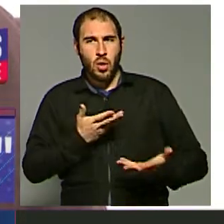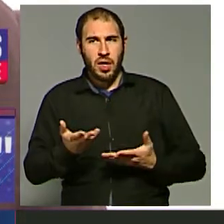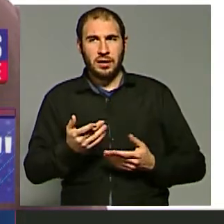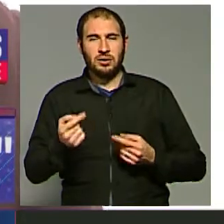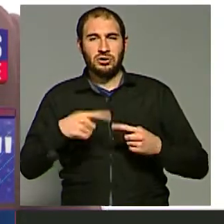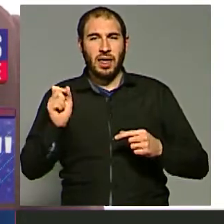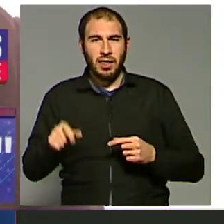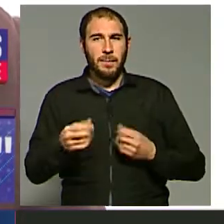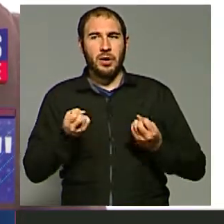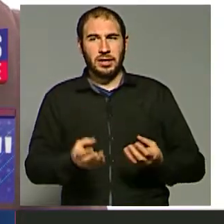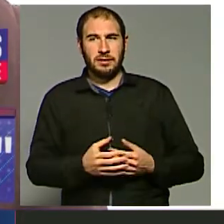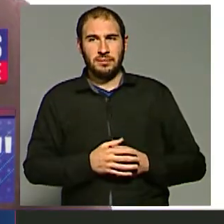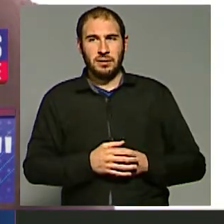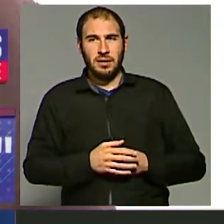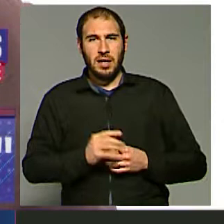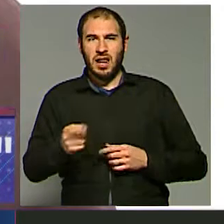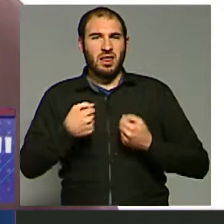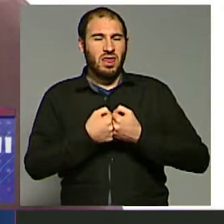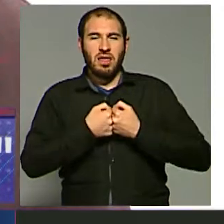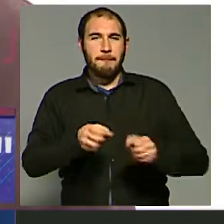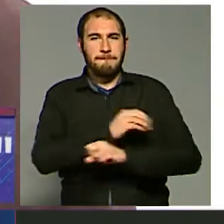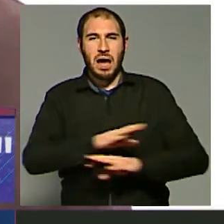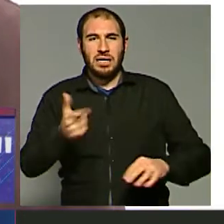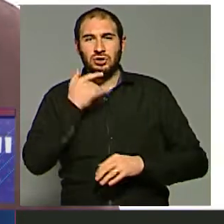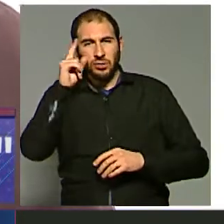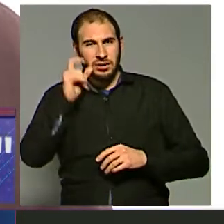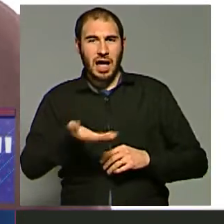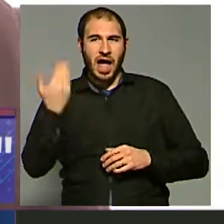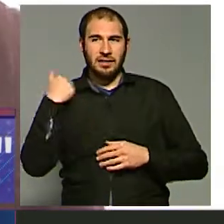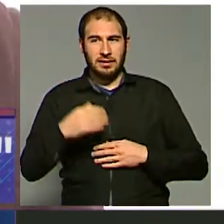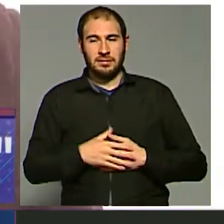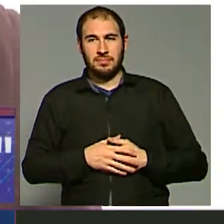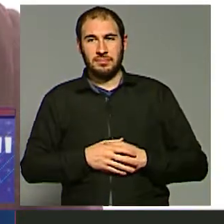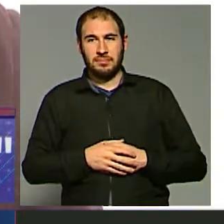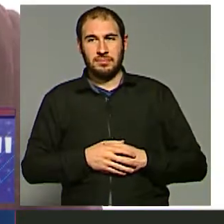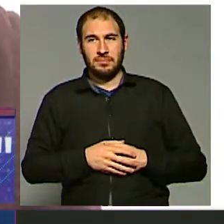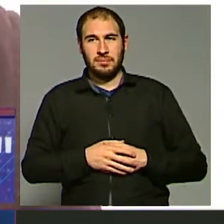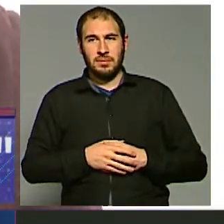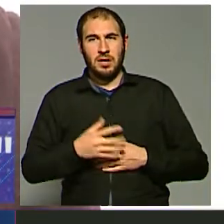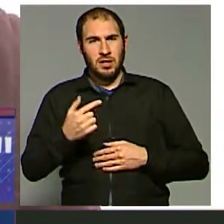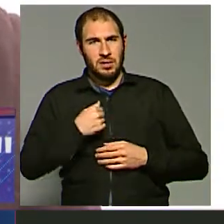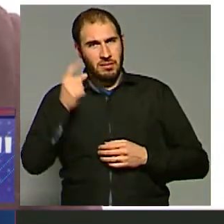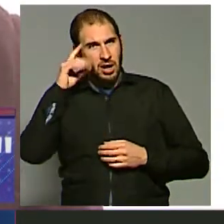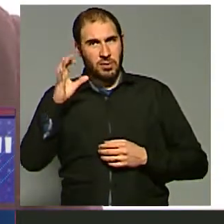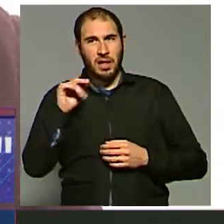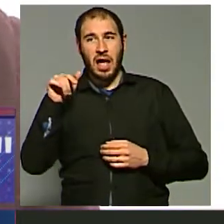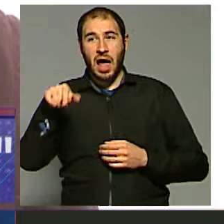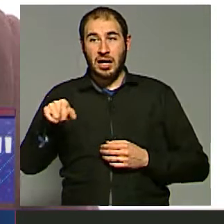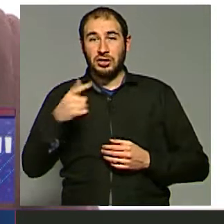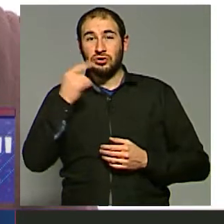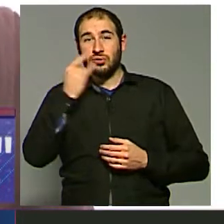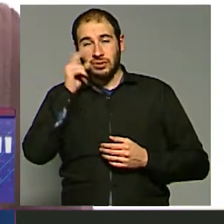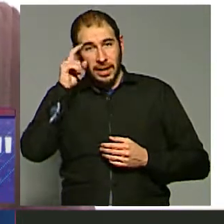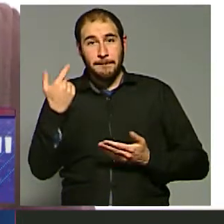su situación se debe a la mala negociación que hizo el SUTE en su momento. Yo quiero recordar que él fue el propio SUTE